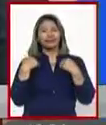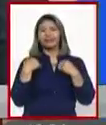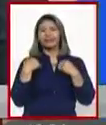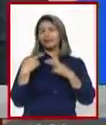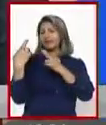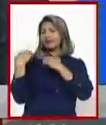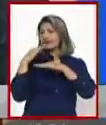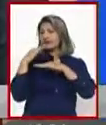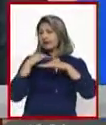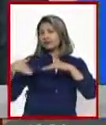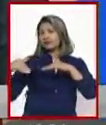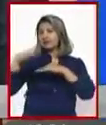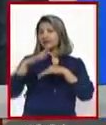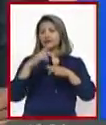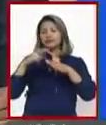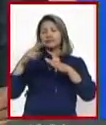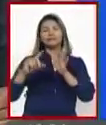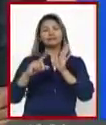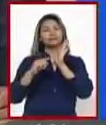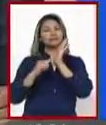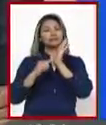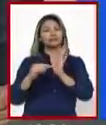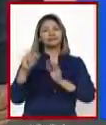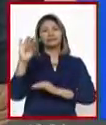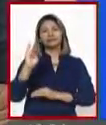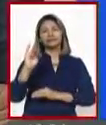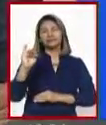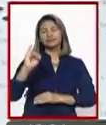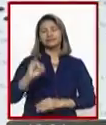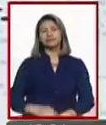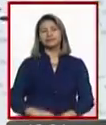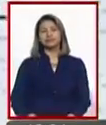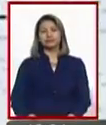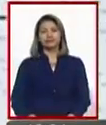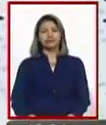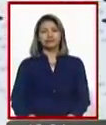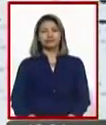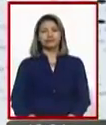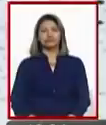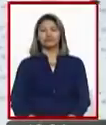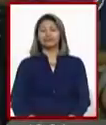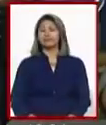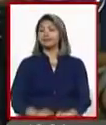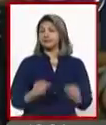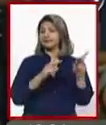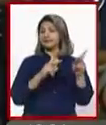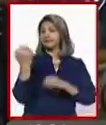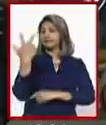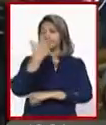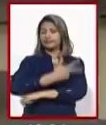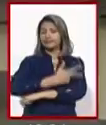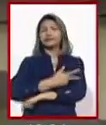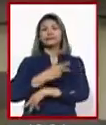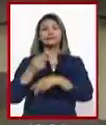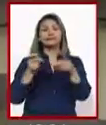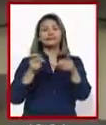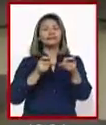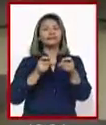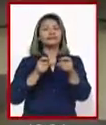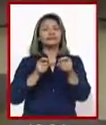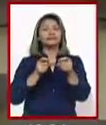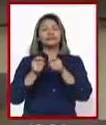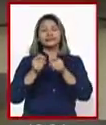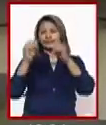cargos jerárquicos. Los resultados se conocerán el día miércoles. En el plazo de 3 días, la Dirección Departamental